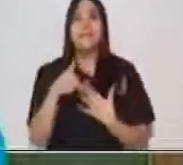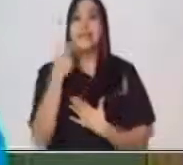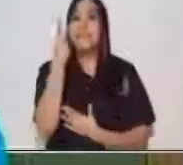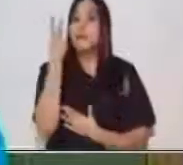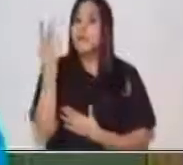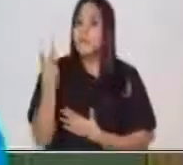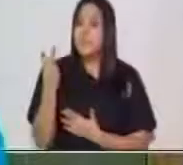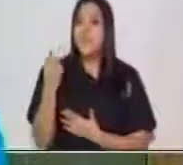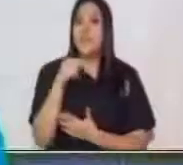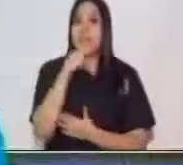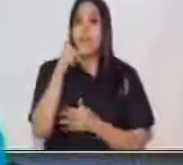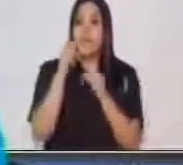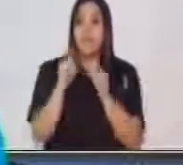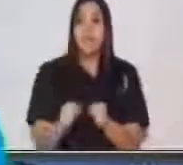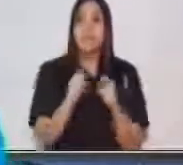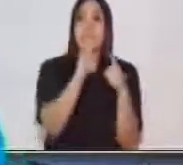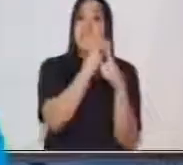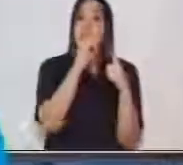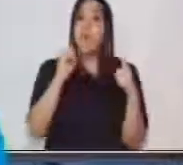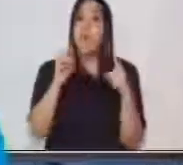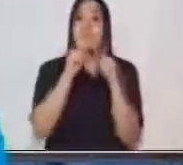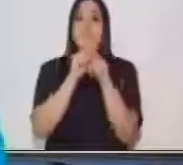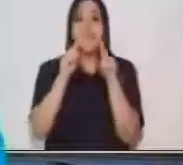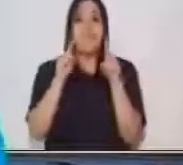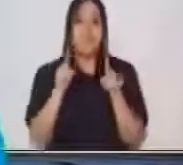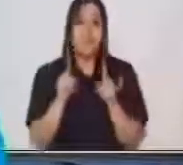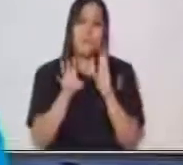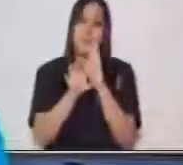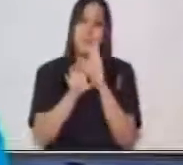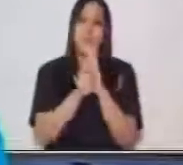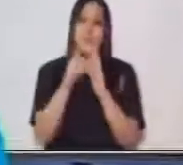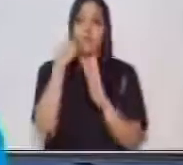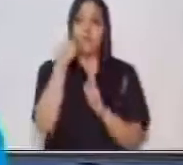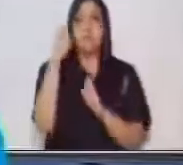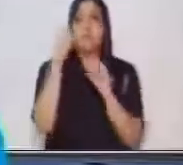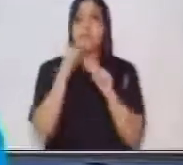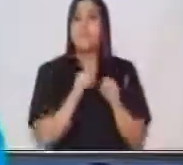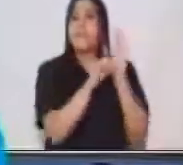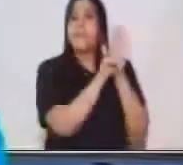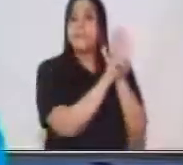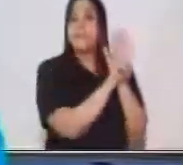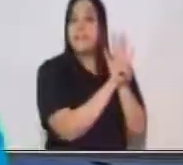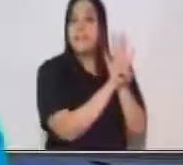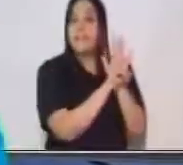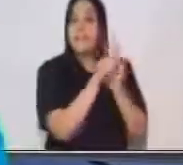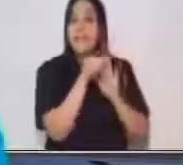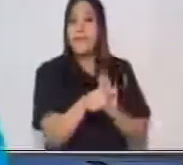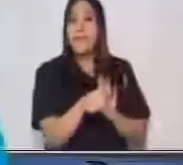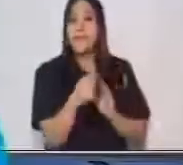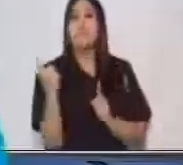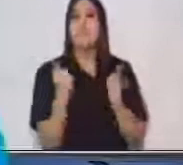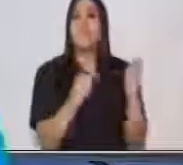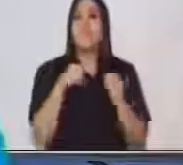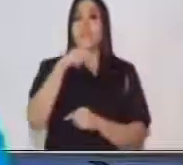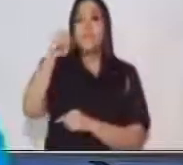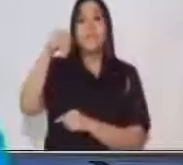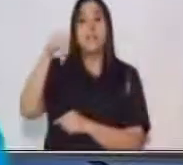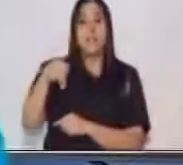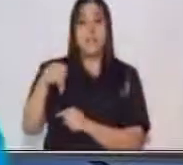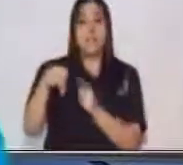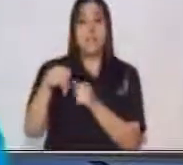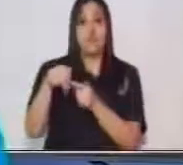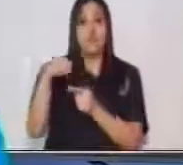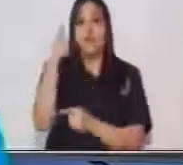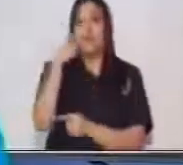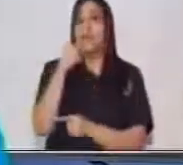a redactar oraciones para poder identificar cuál es el núcleo del sujeto. Por